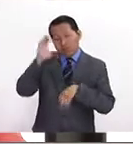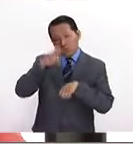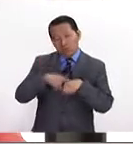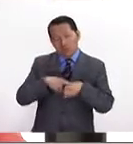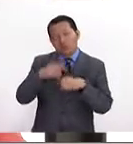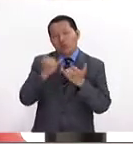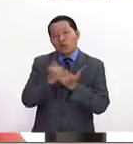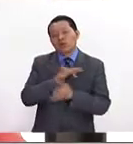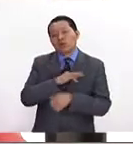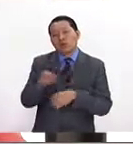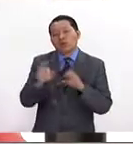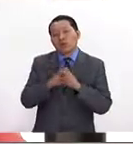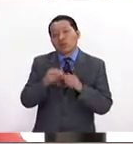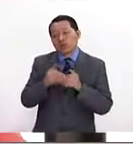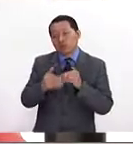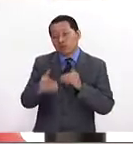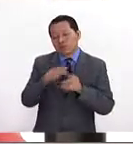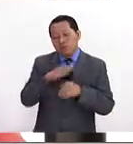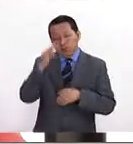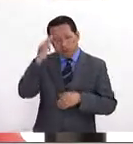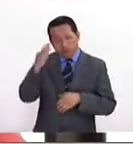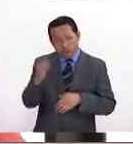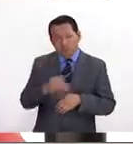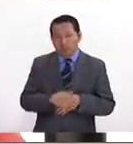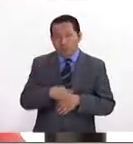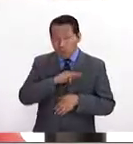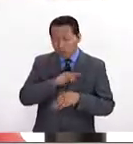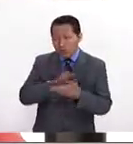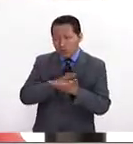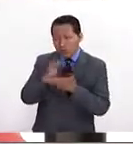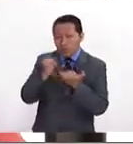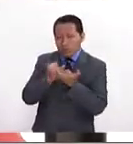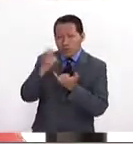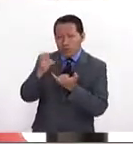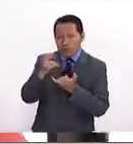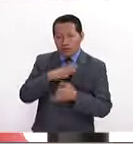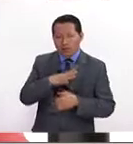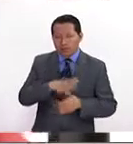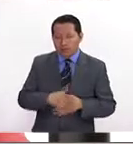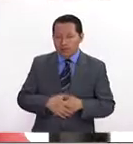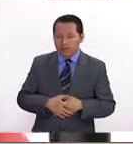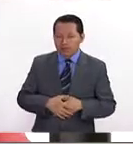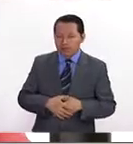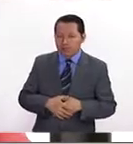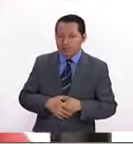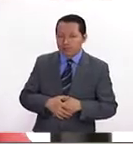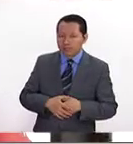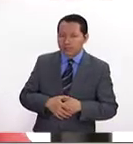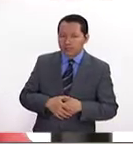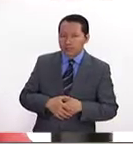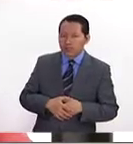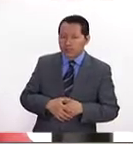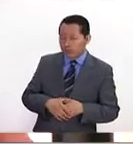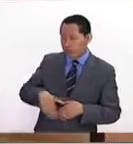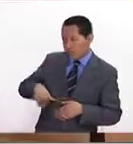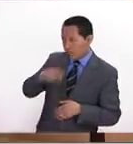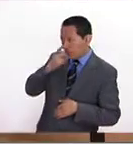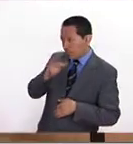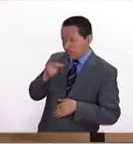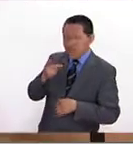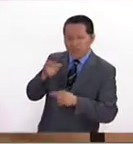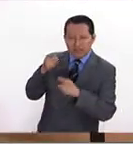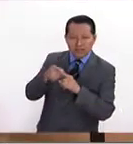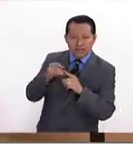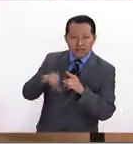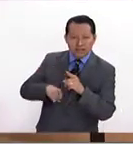que han sido distantes por mucho tiempo. Claro. Entonces puede entrar también en ese tipo de rubros. Perfecto. Sí, de hecho dijiste un punto interesante.